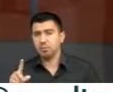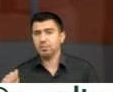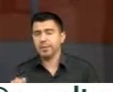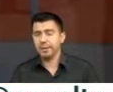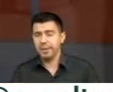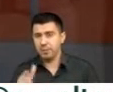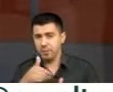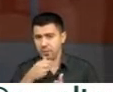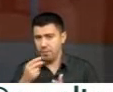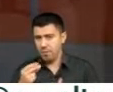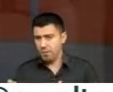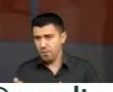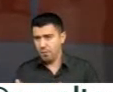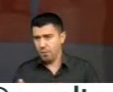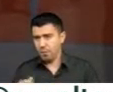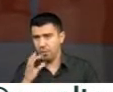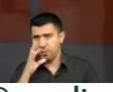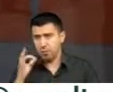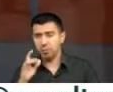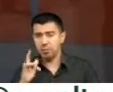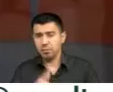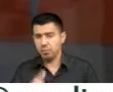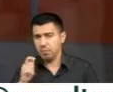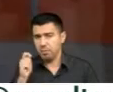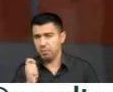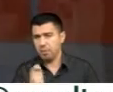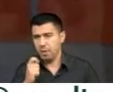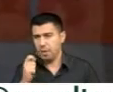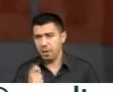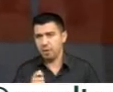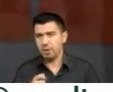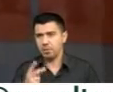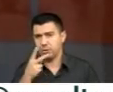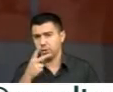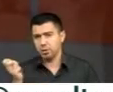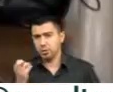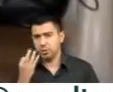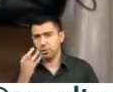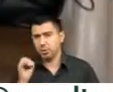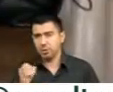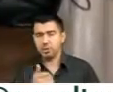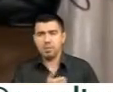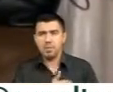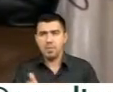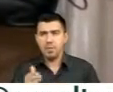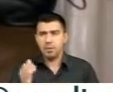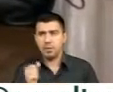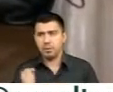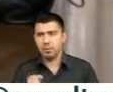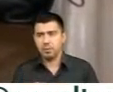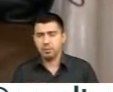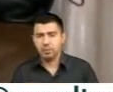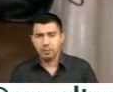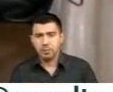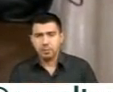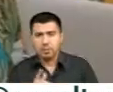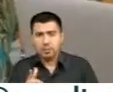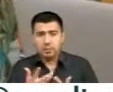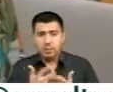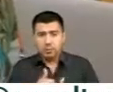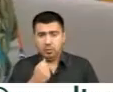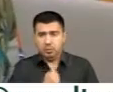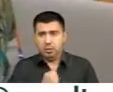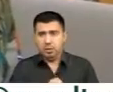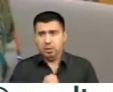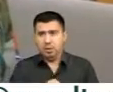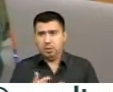administración municipal tuvo que pagar una indemnización que supera los 230 millones de pesos los funcionarios que en estos